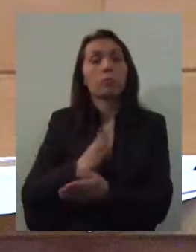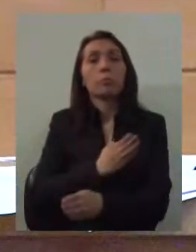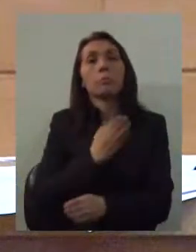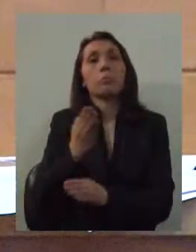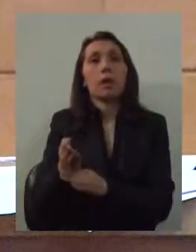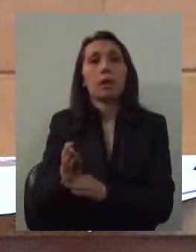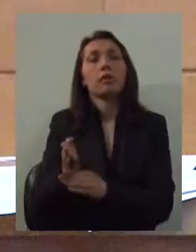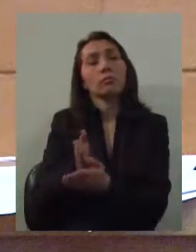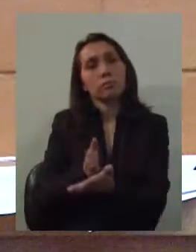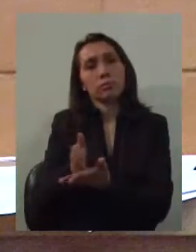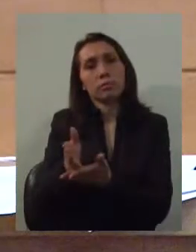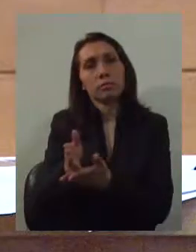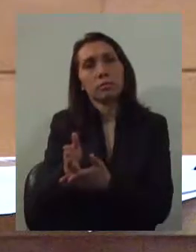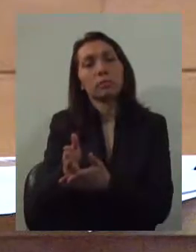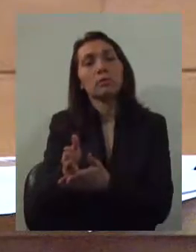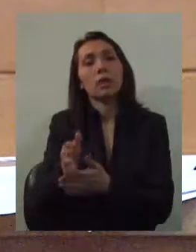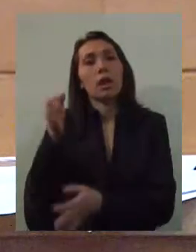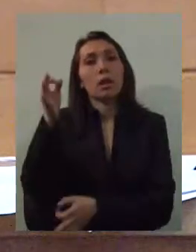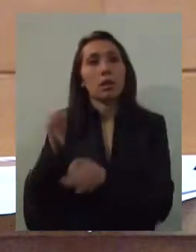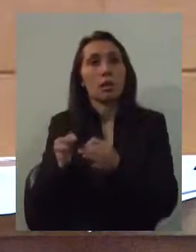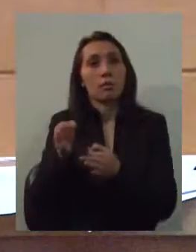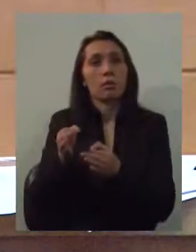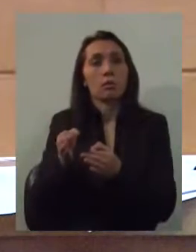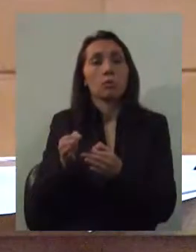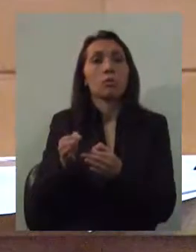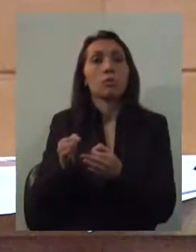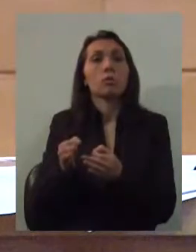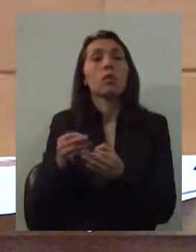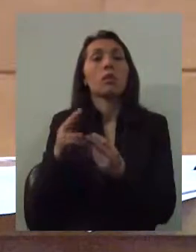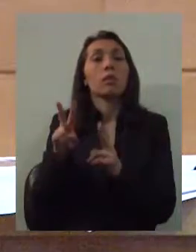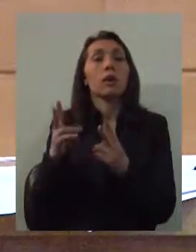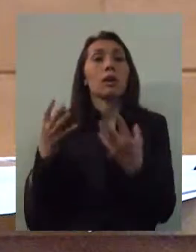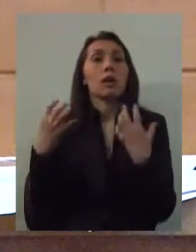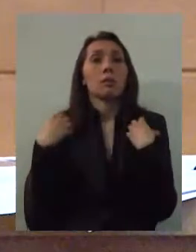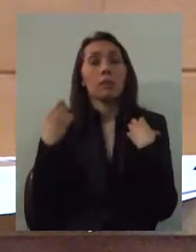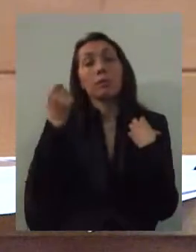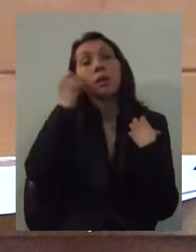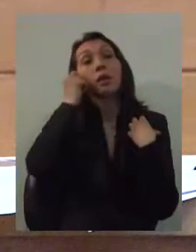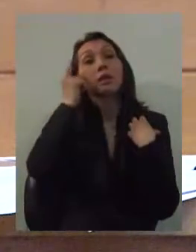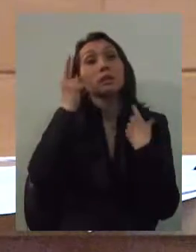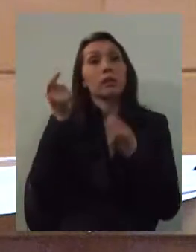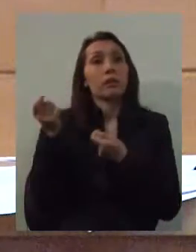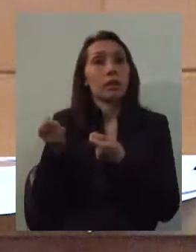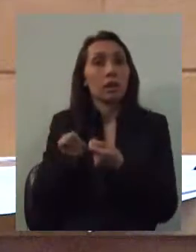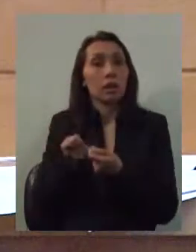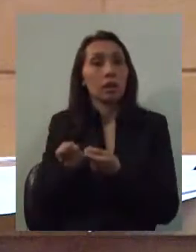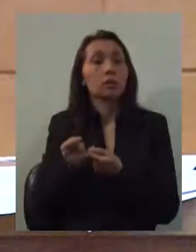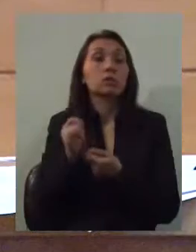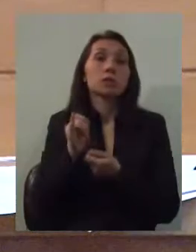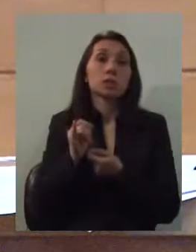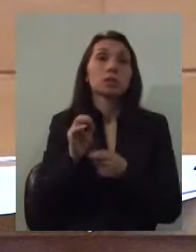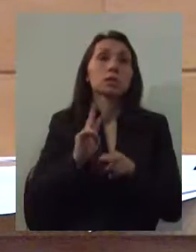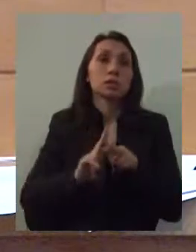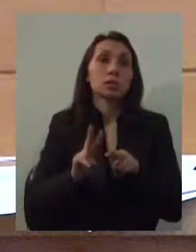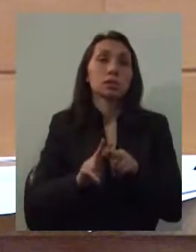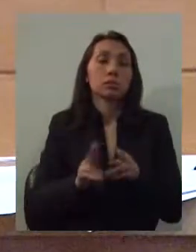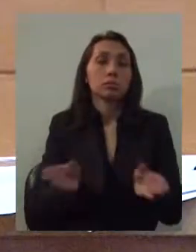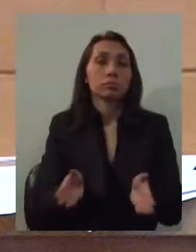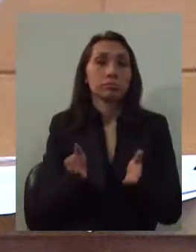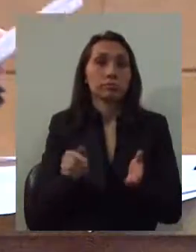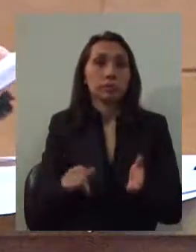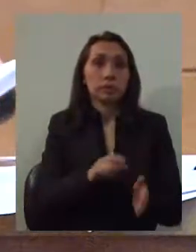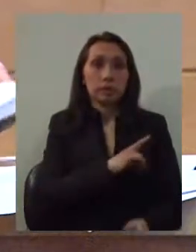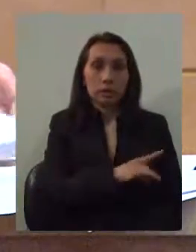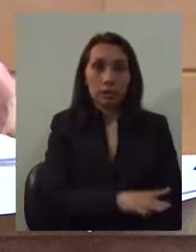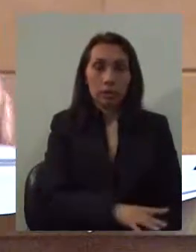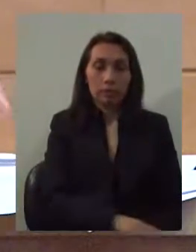pedirá su ejecución al tribunal al que le habría correspondido conocer del negocio si éste se hubiera promovido en